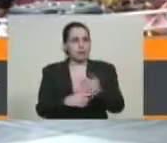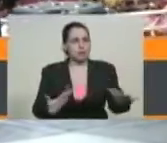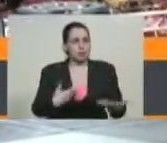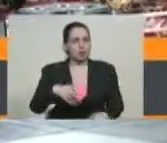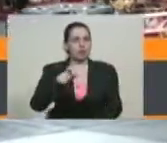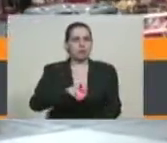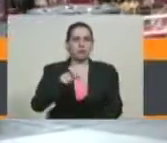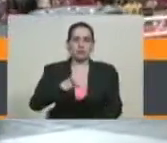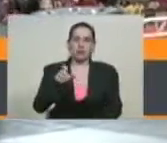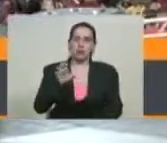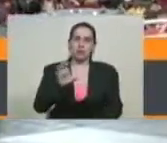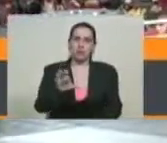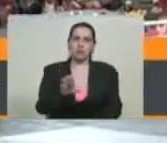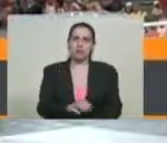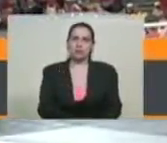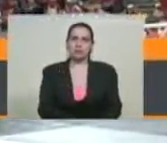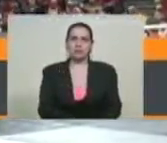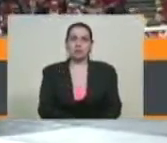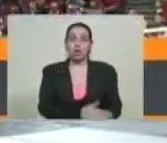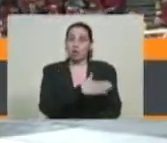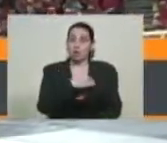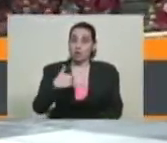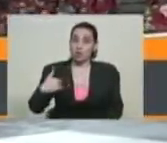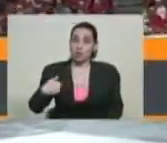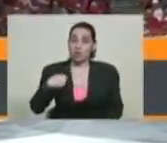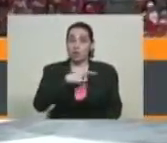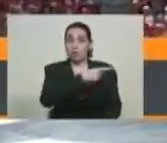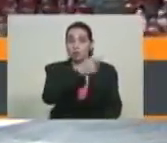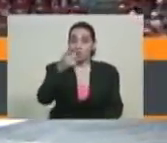país. Yo quiero que ustedes